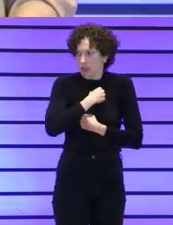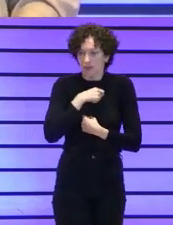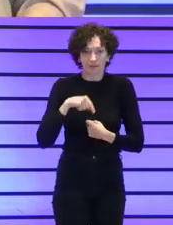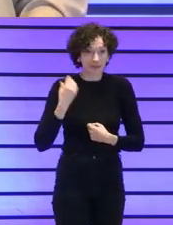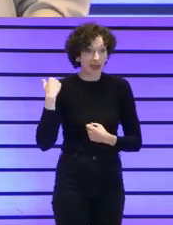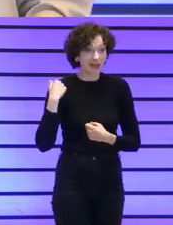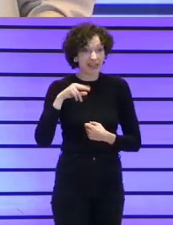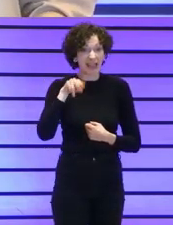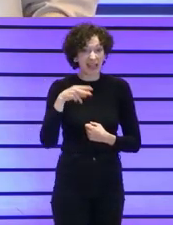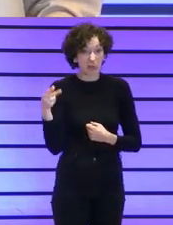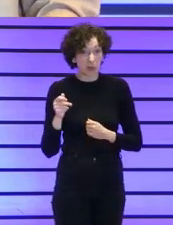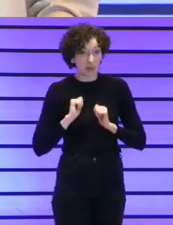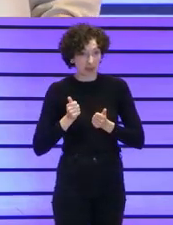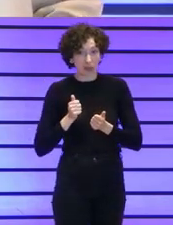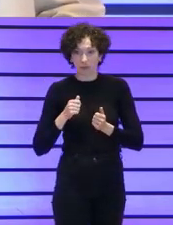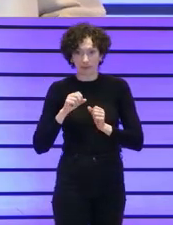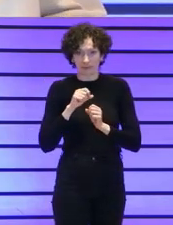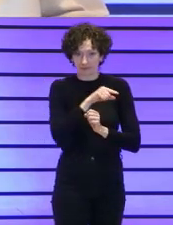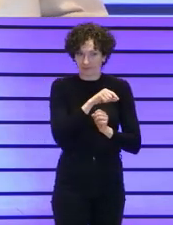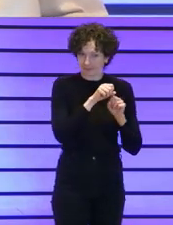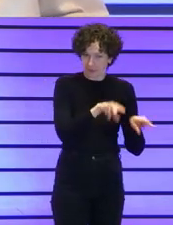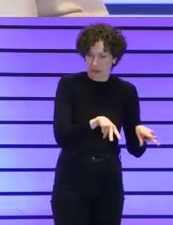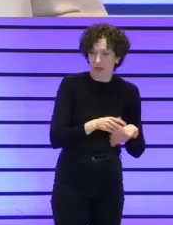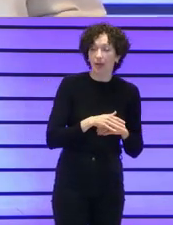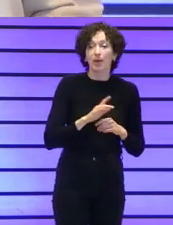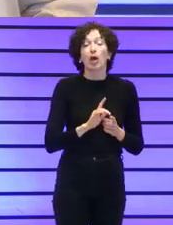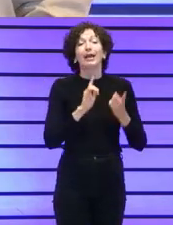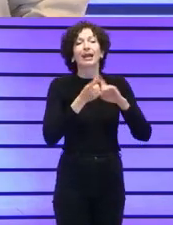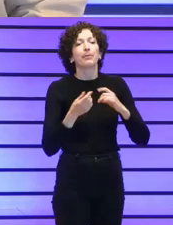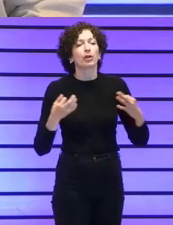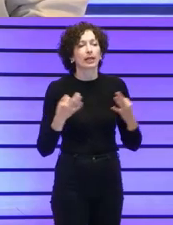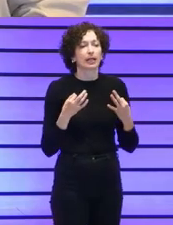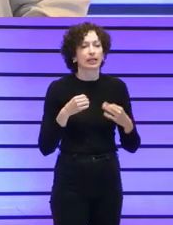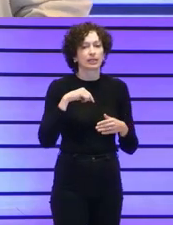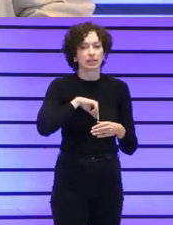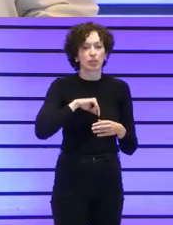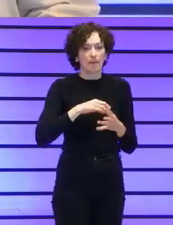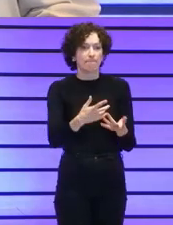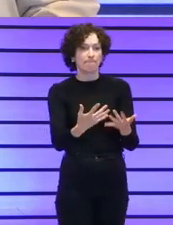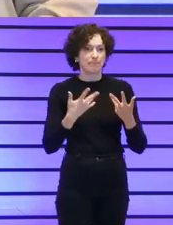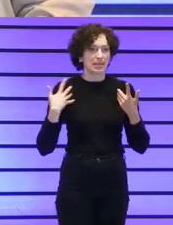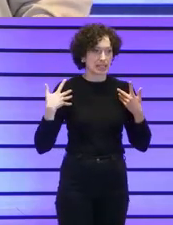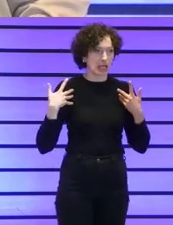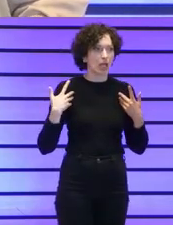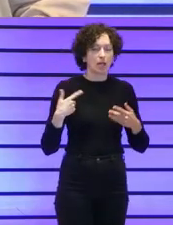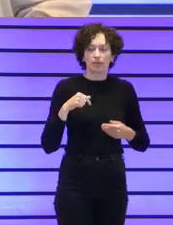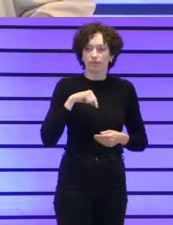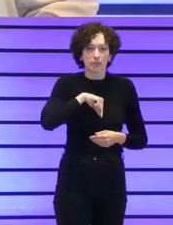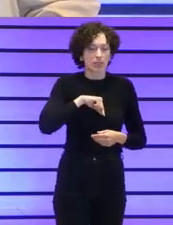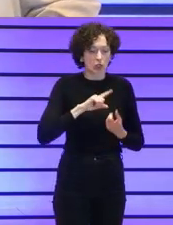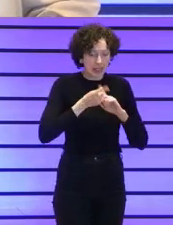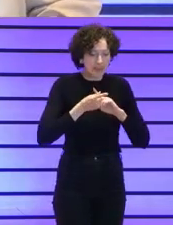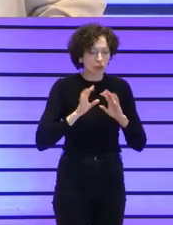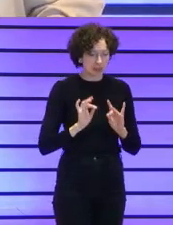¿no? Pero lo que ha cambiado es la sensación de aceleración, es decir, hay una sensación de cambio,